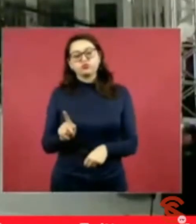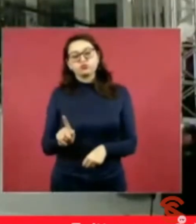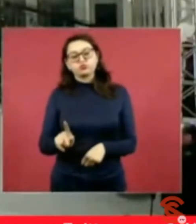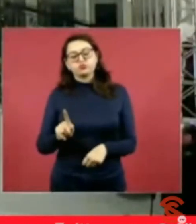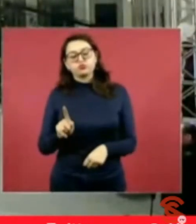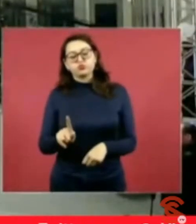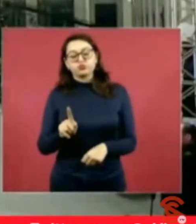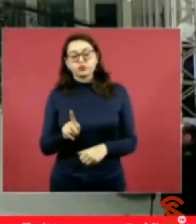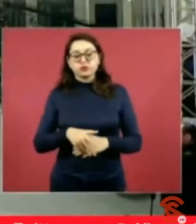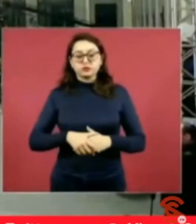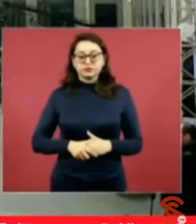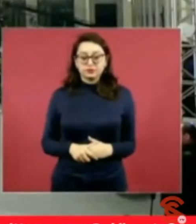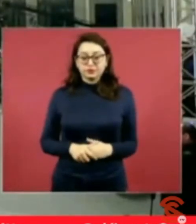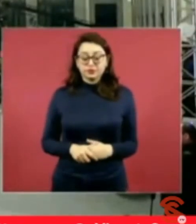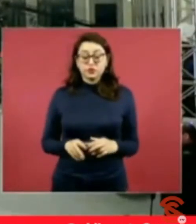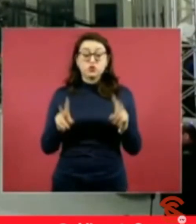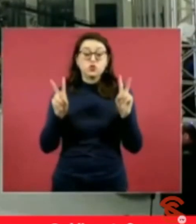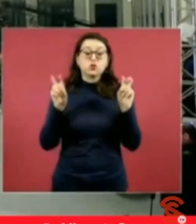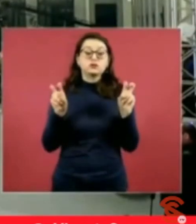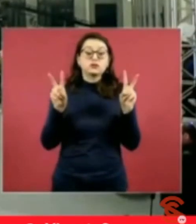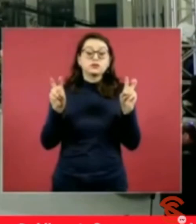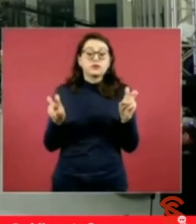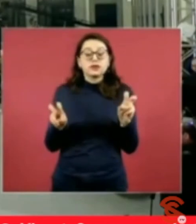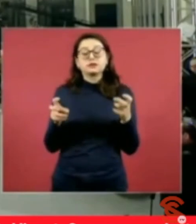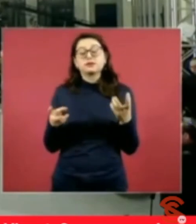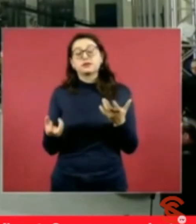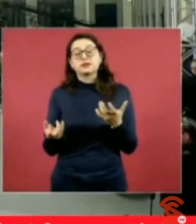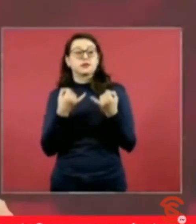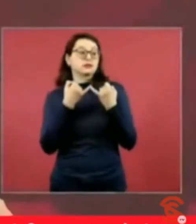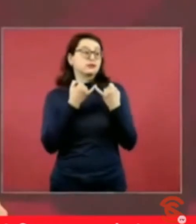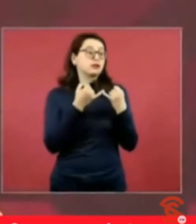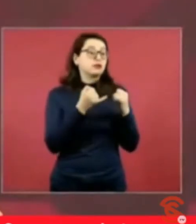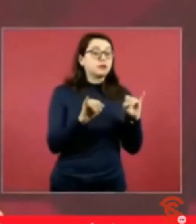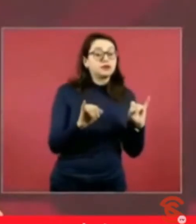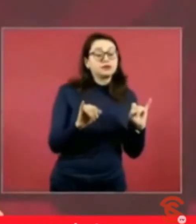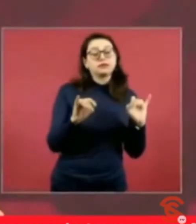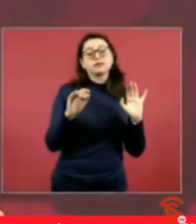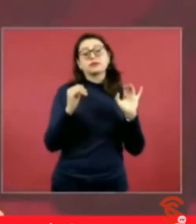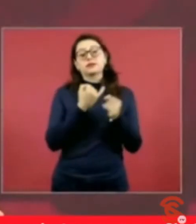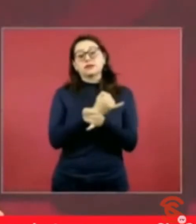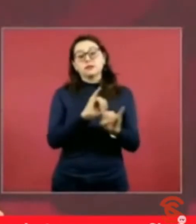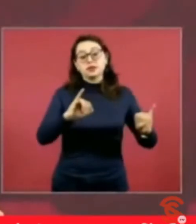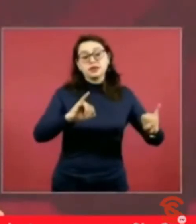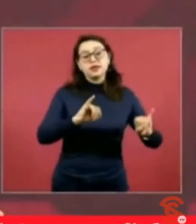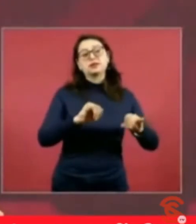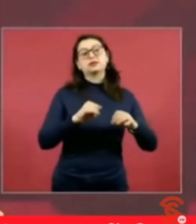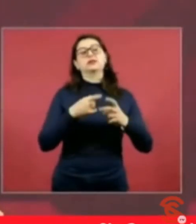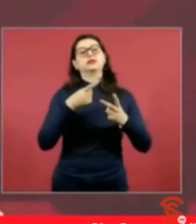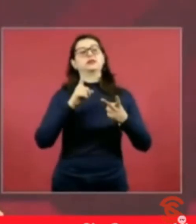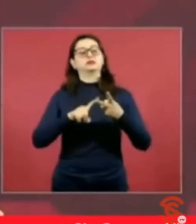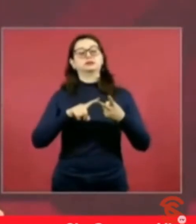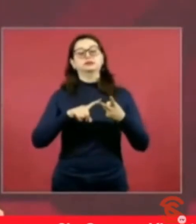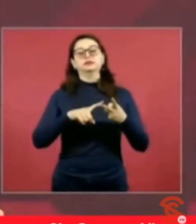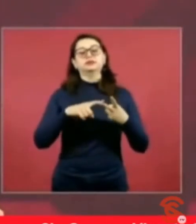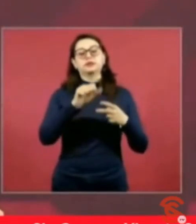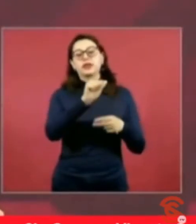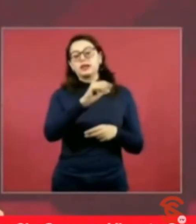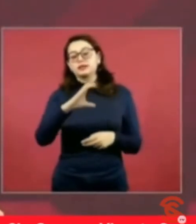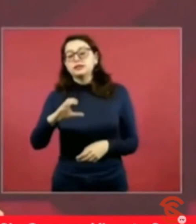Entonces, habían los independientes, habían los de la sociedad civil, los que no tenían